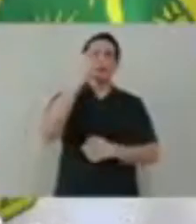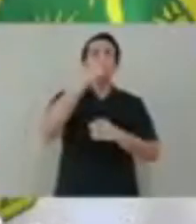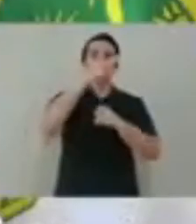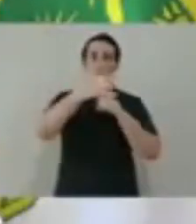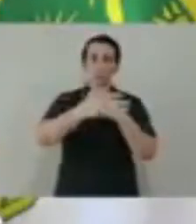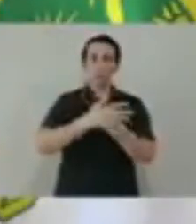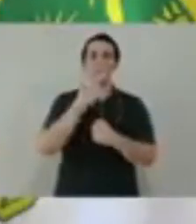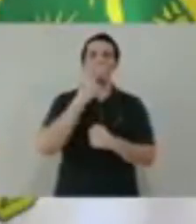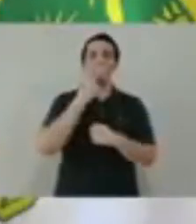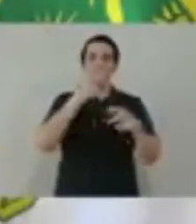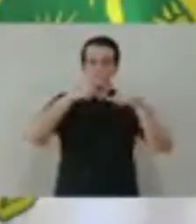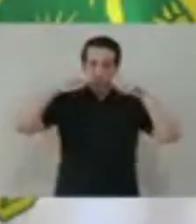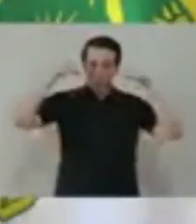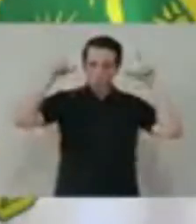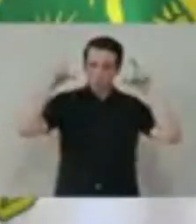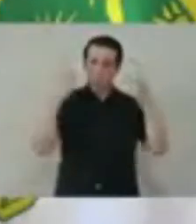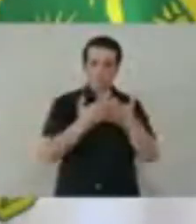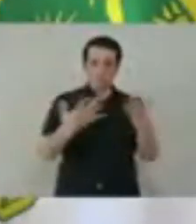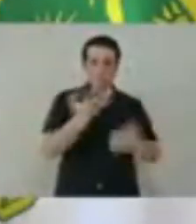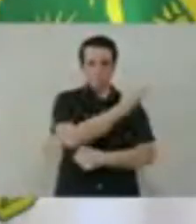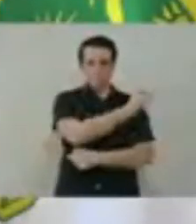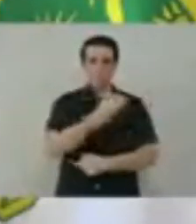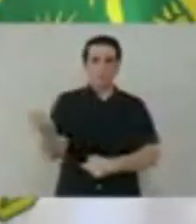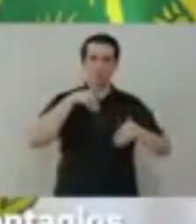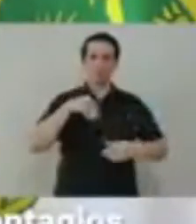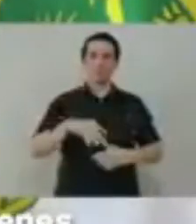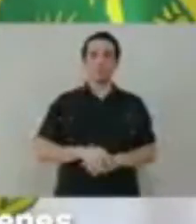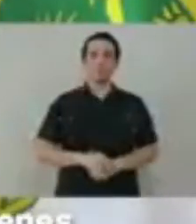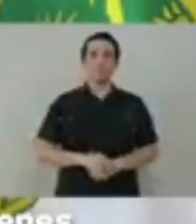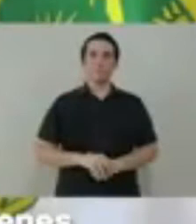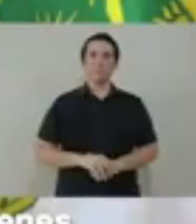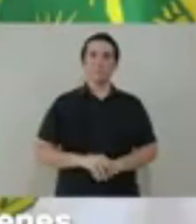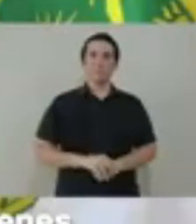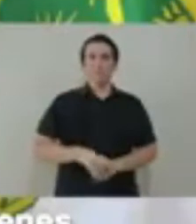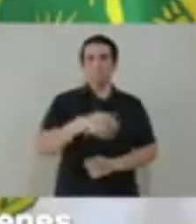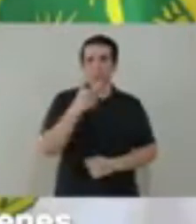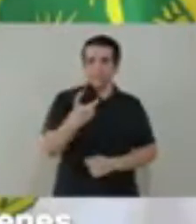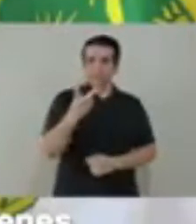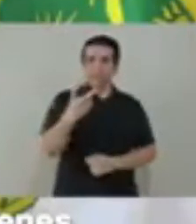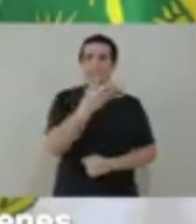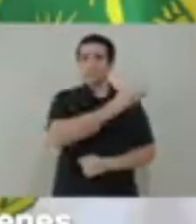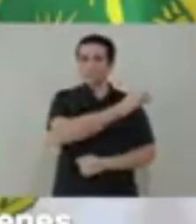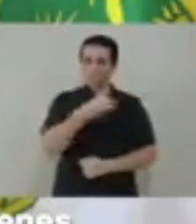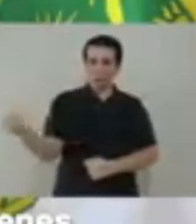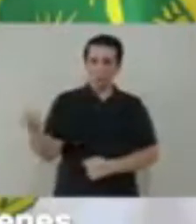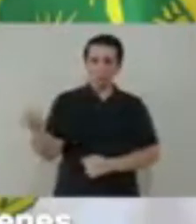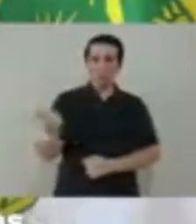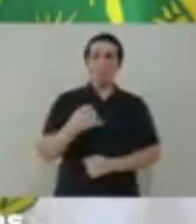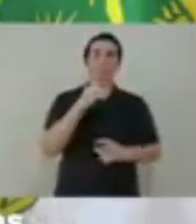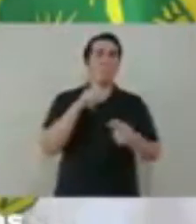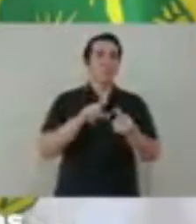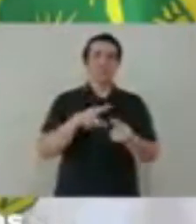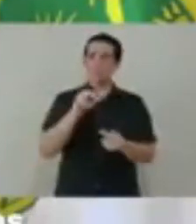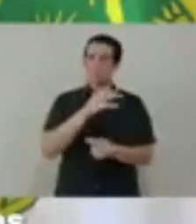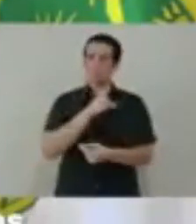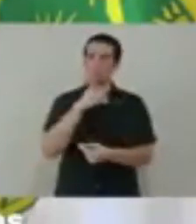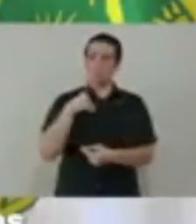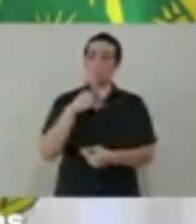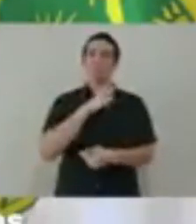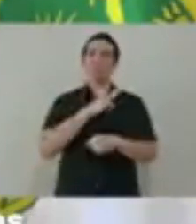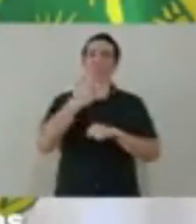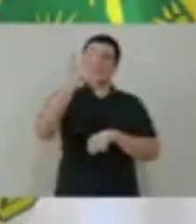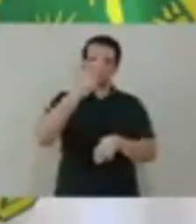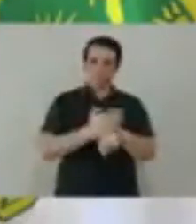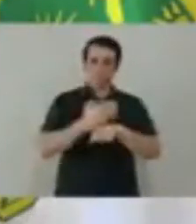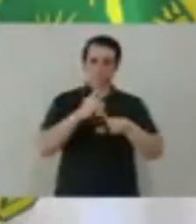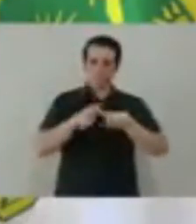Quiero anunciarles que el uso de cubrebocas será obligatorio. Esta medida es de carácter obligatorio y quienes le infrinjan se harán